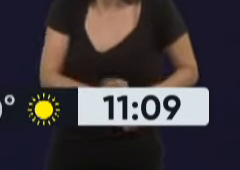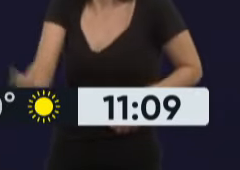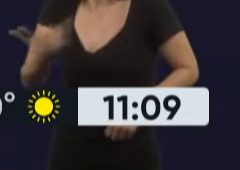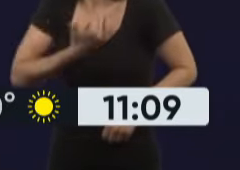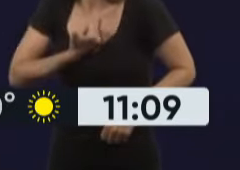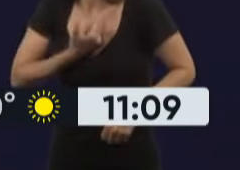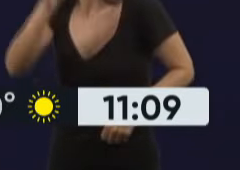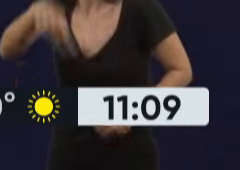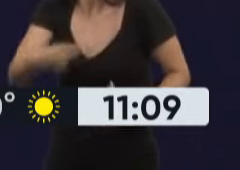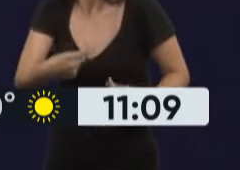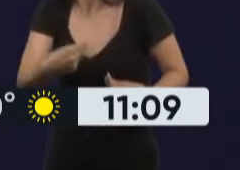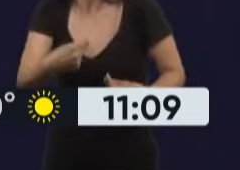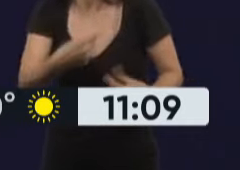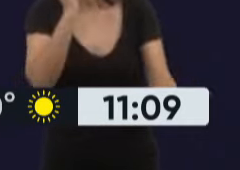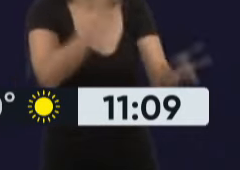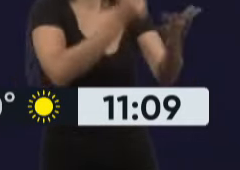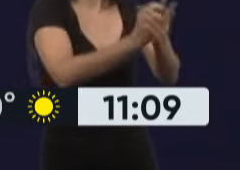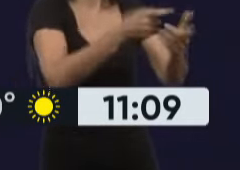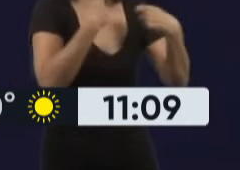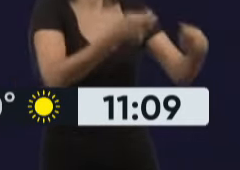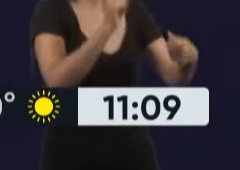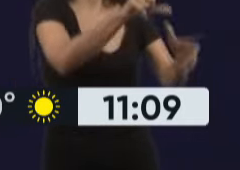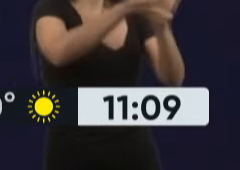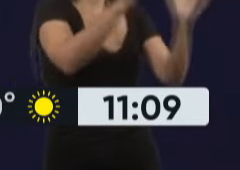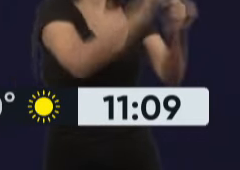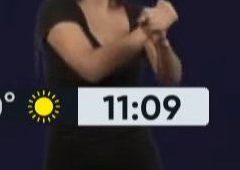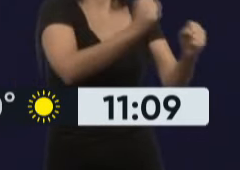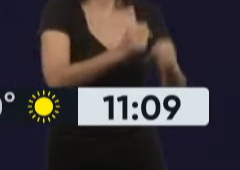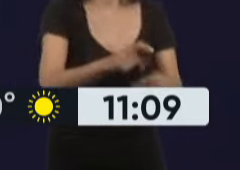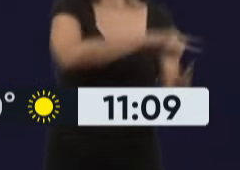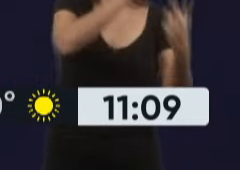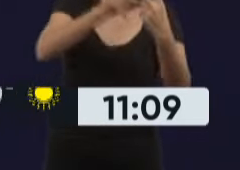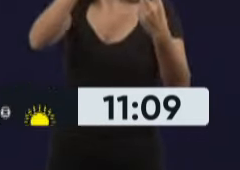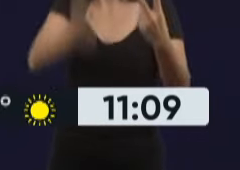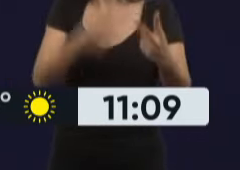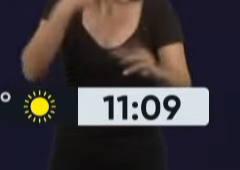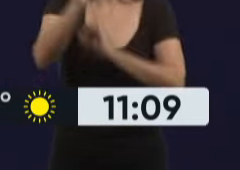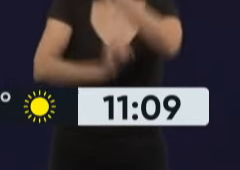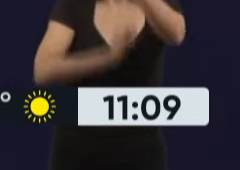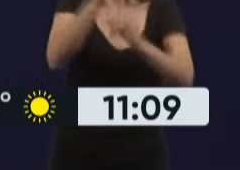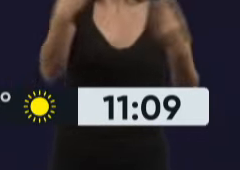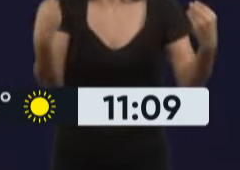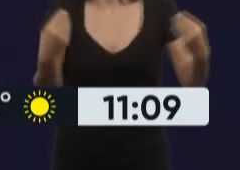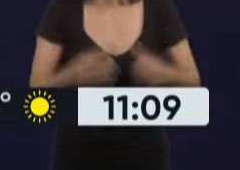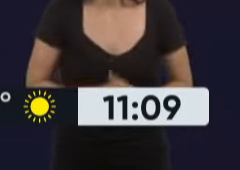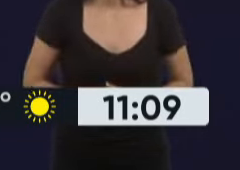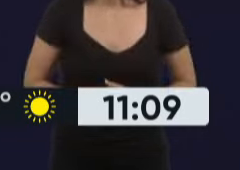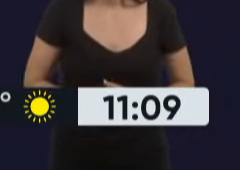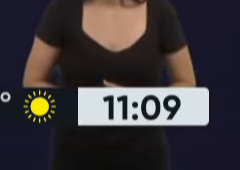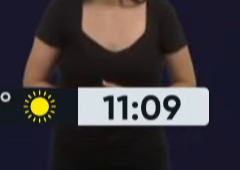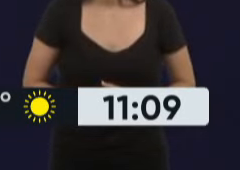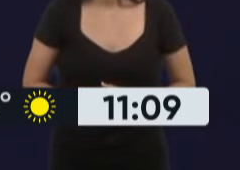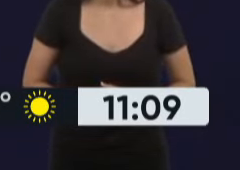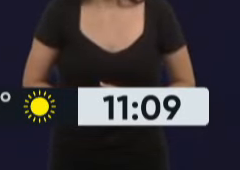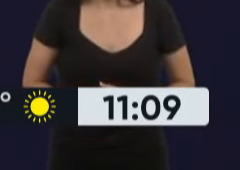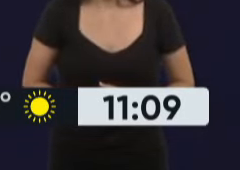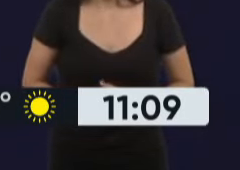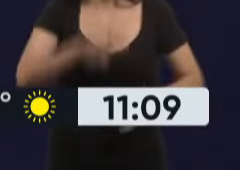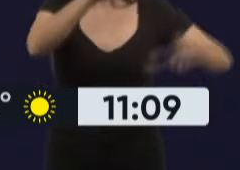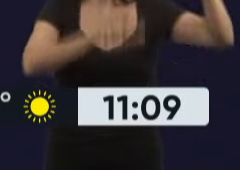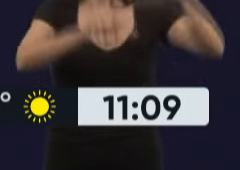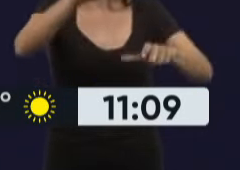poder afrontarlo eh en otro orden de cosas contarles que los contribuyentes que